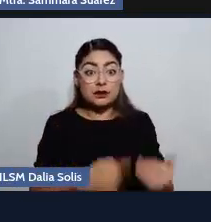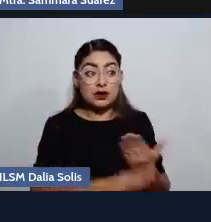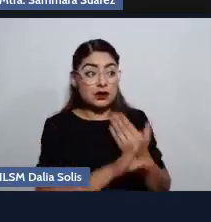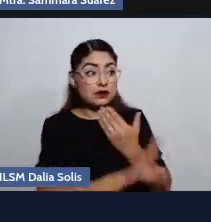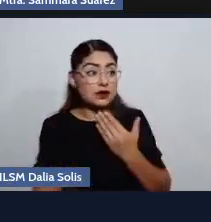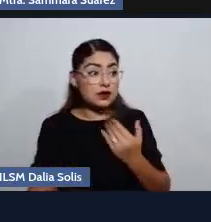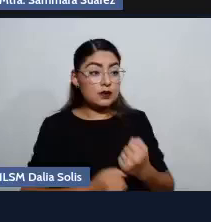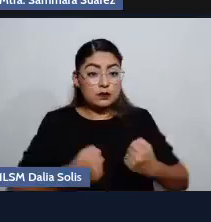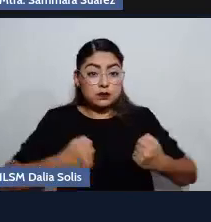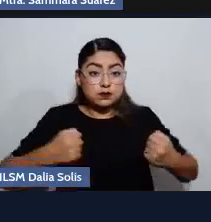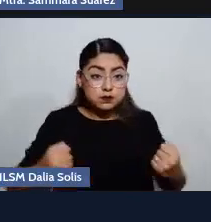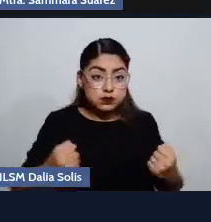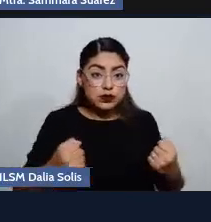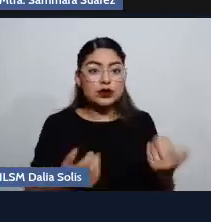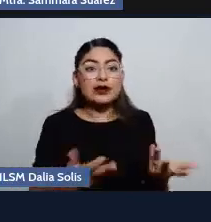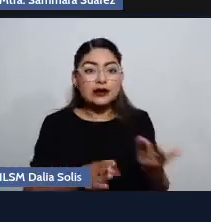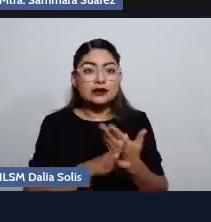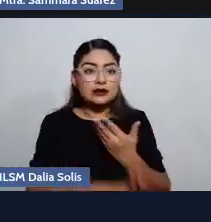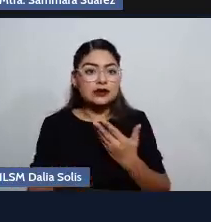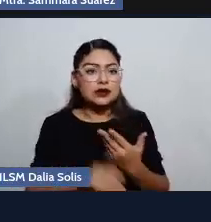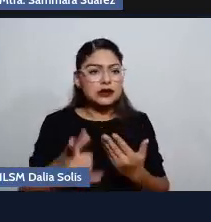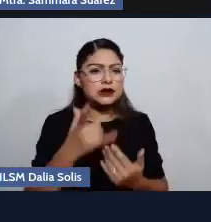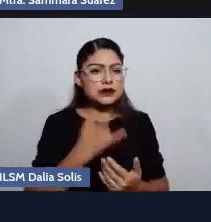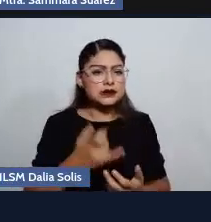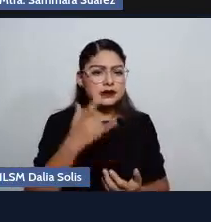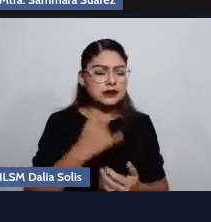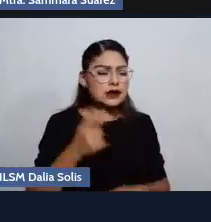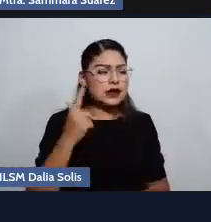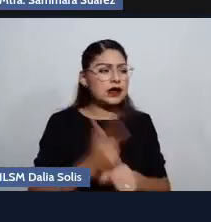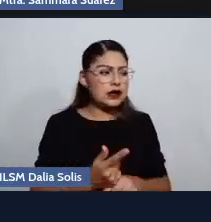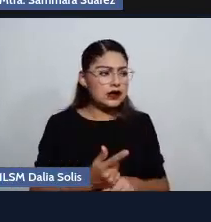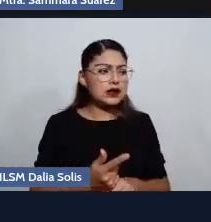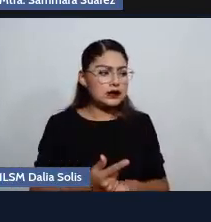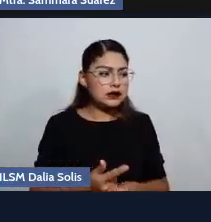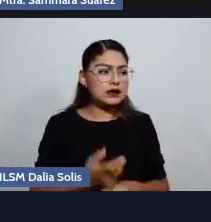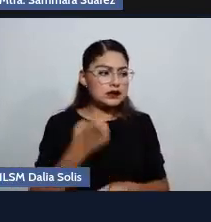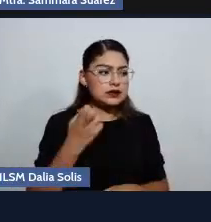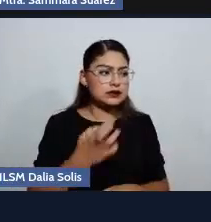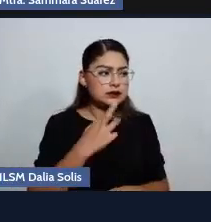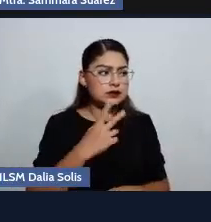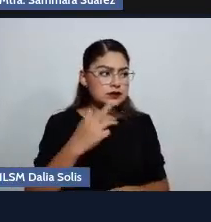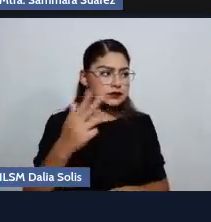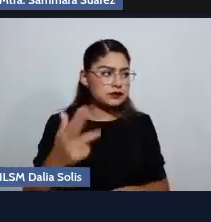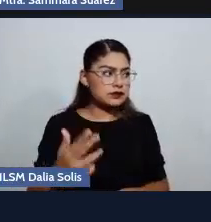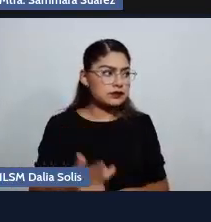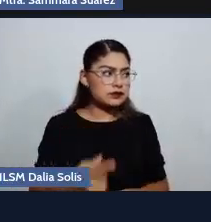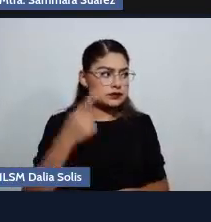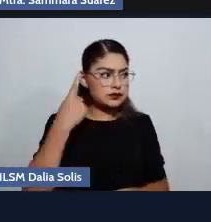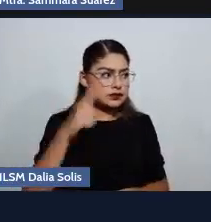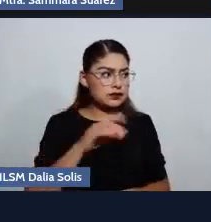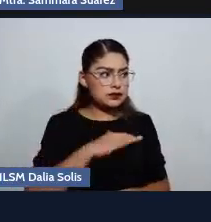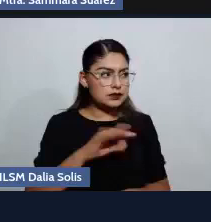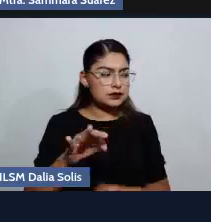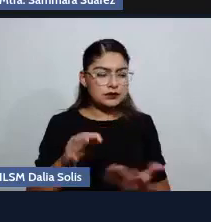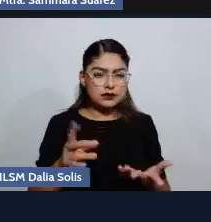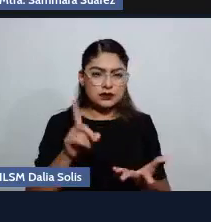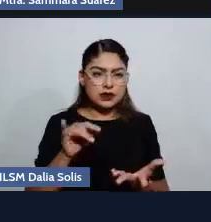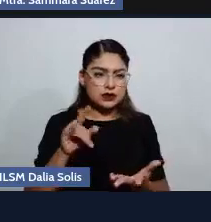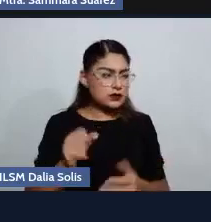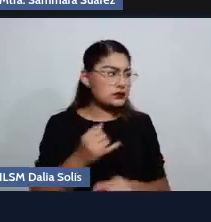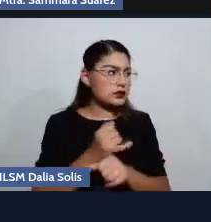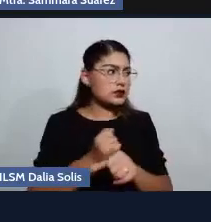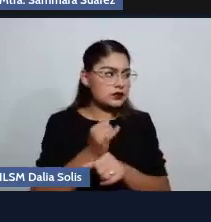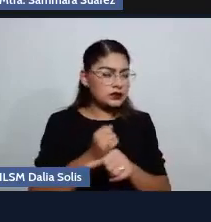Su resultado es justo este, ¿no? O sea, al generar al tomar datos, al empezar su investigación, el resultado